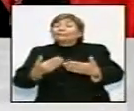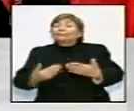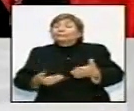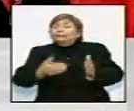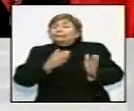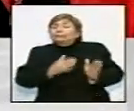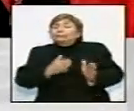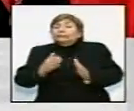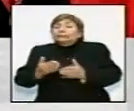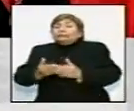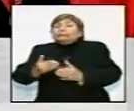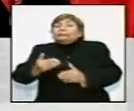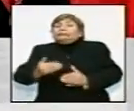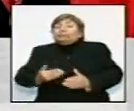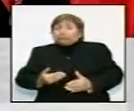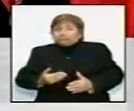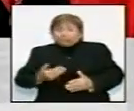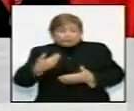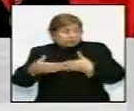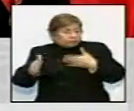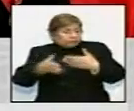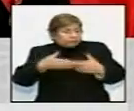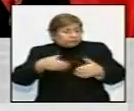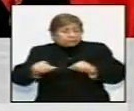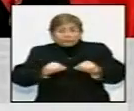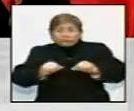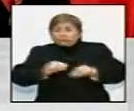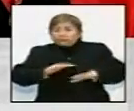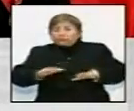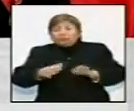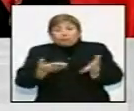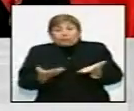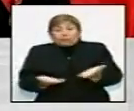estar prevenidos para cualquier desastre de esta